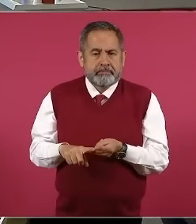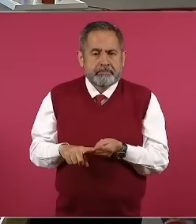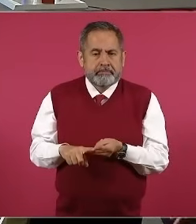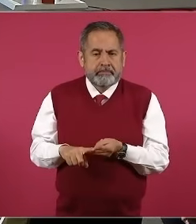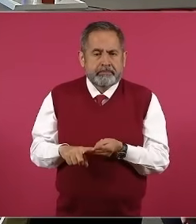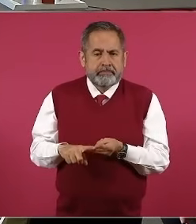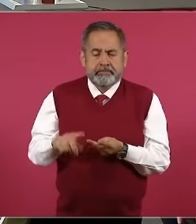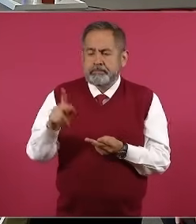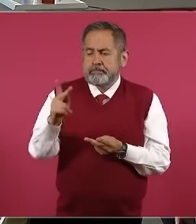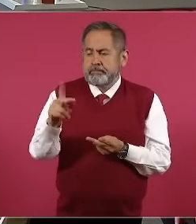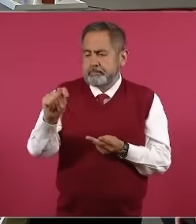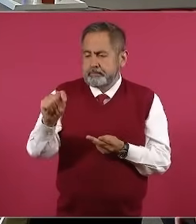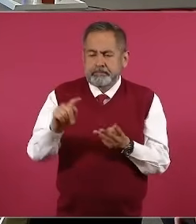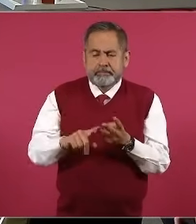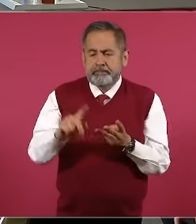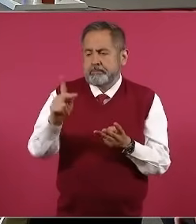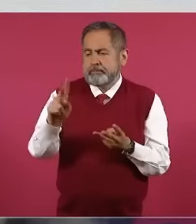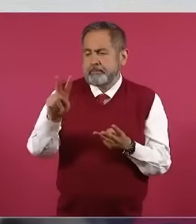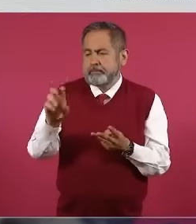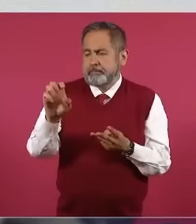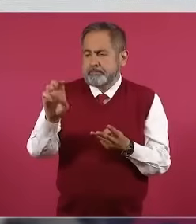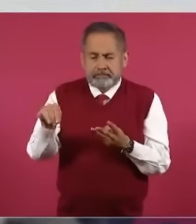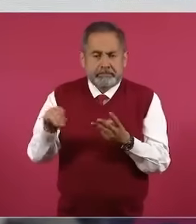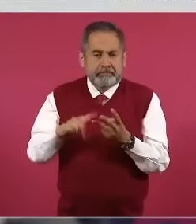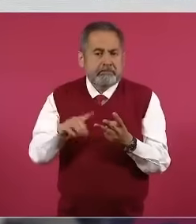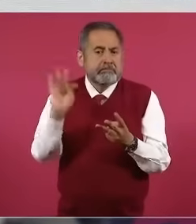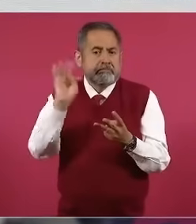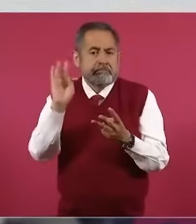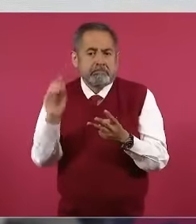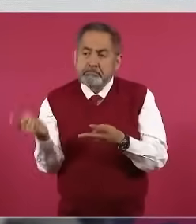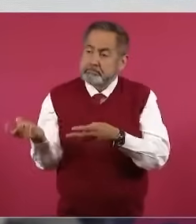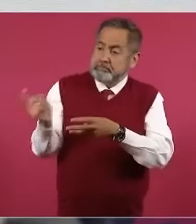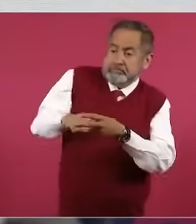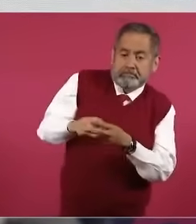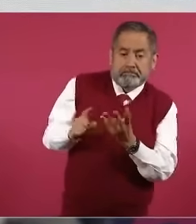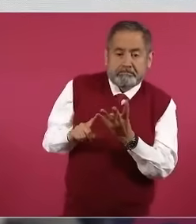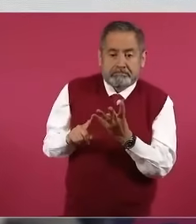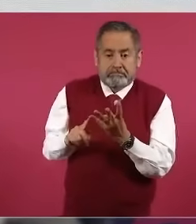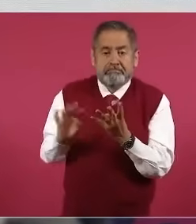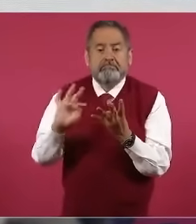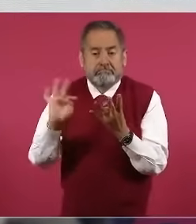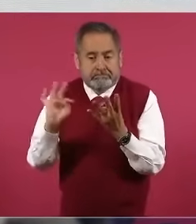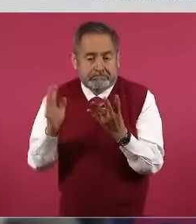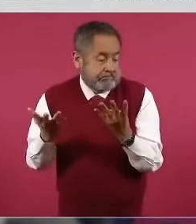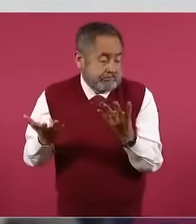PT, Verde, y a lo mejor se inscribe otro.